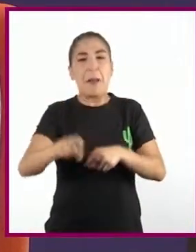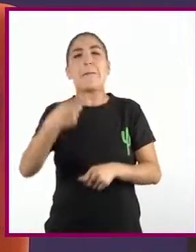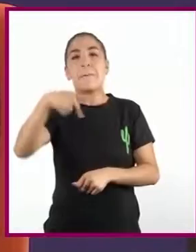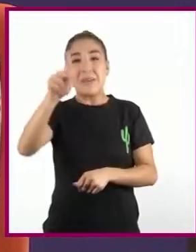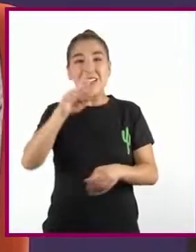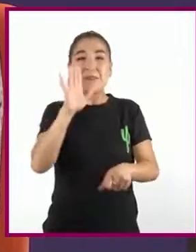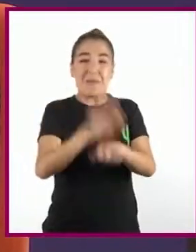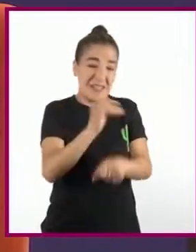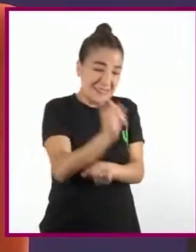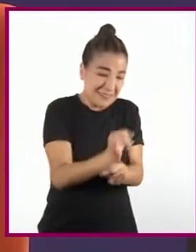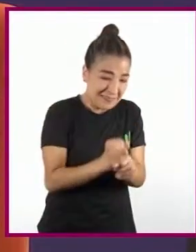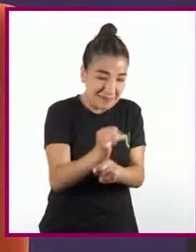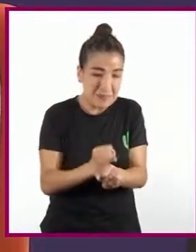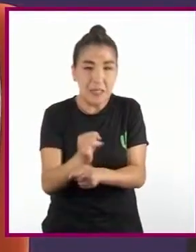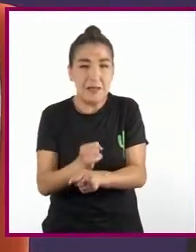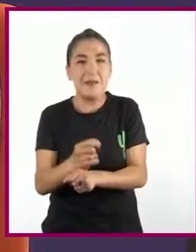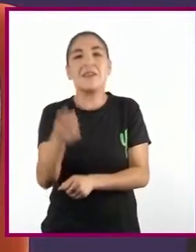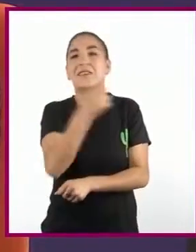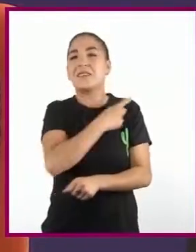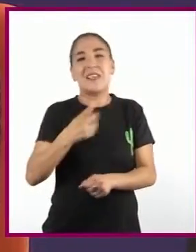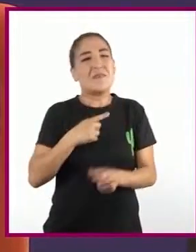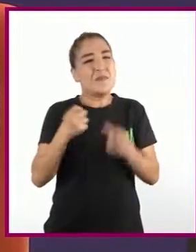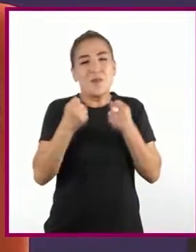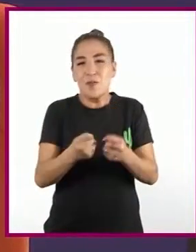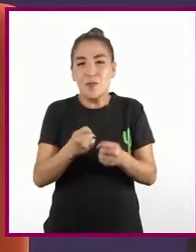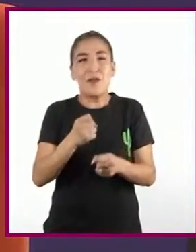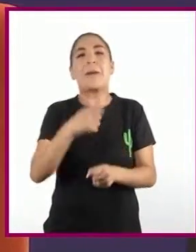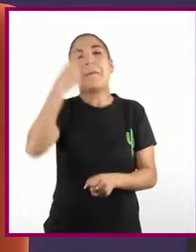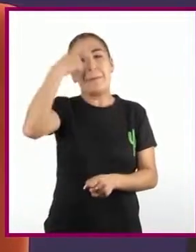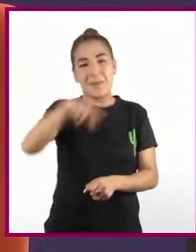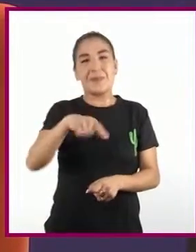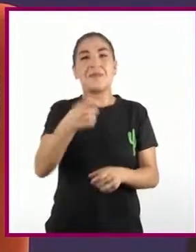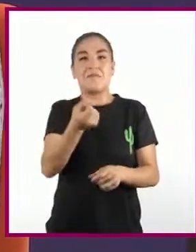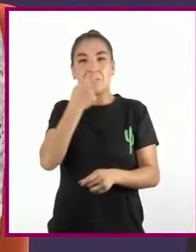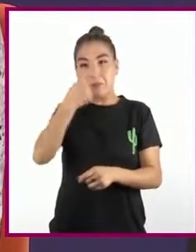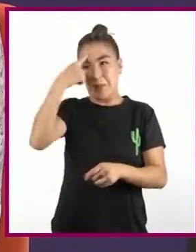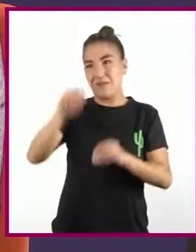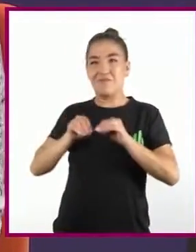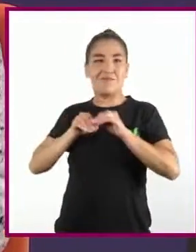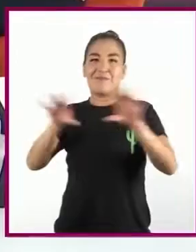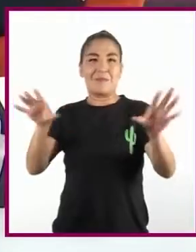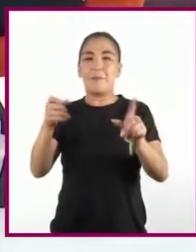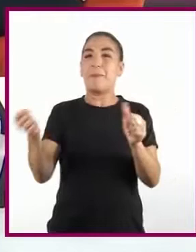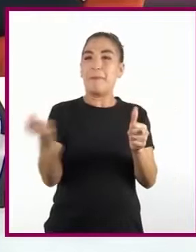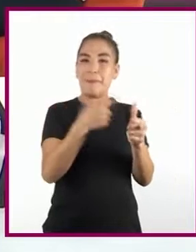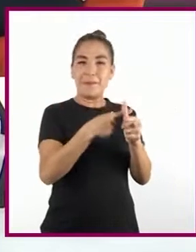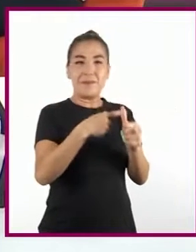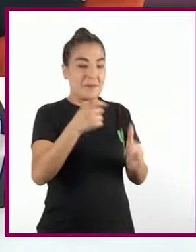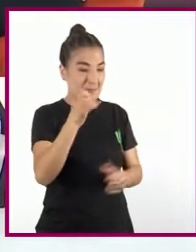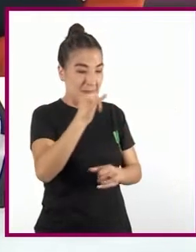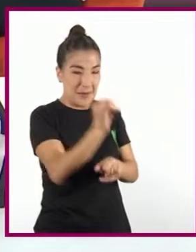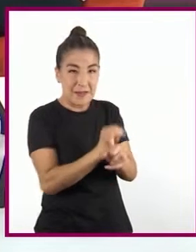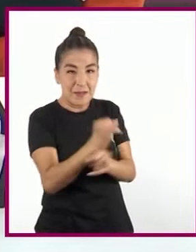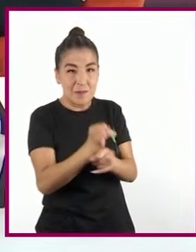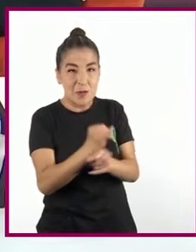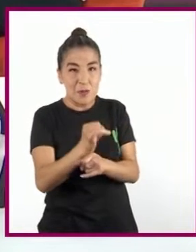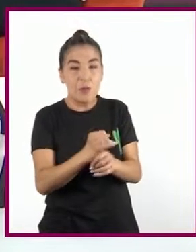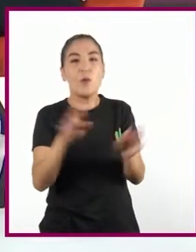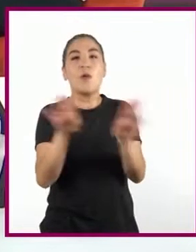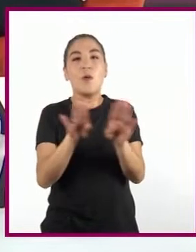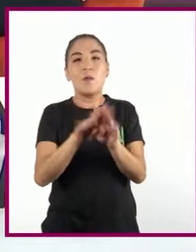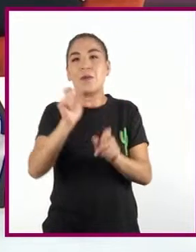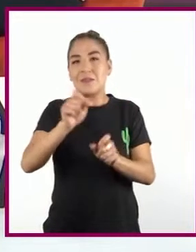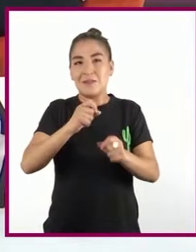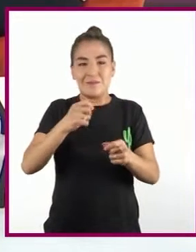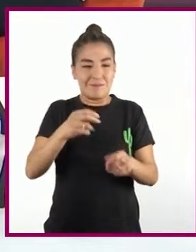muy rigurosos que se tienen que hacer antes de que un medicamento salga al mercado. Obviamente desde la industria que lo está desarrollando,